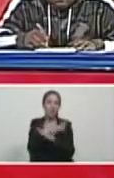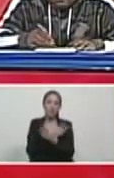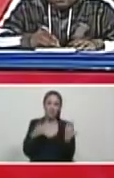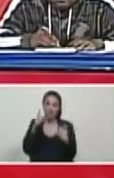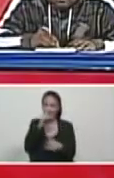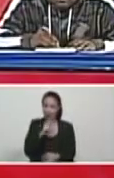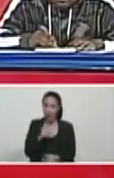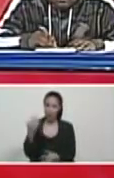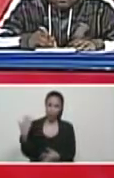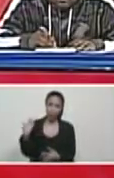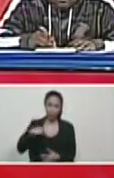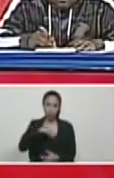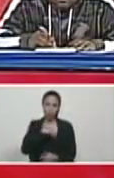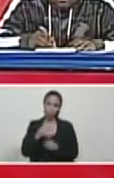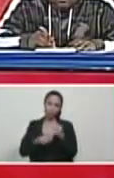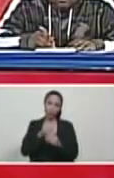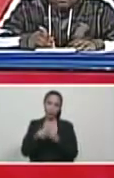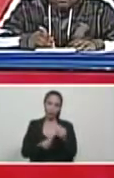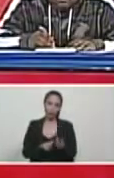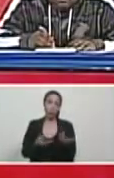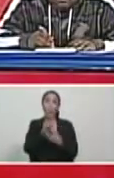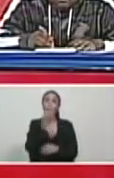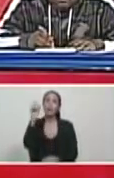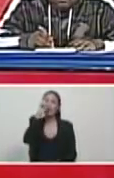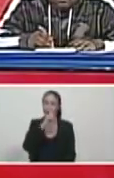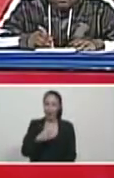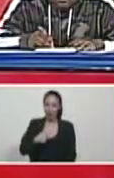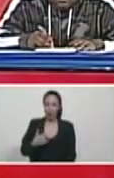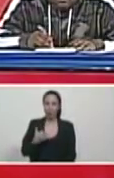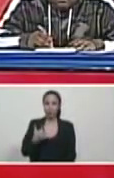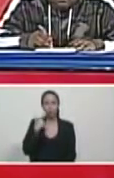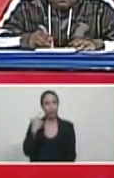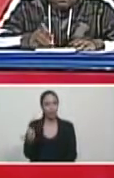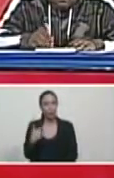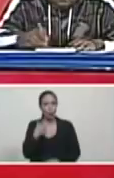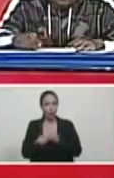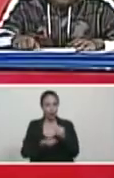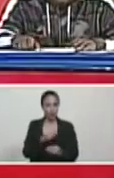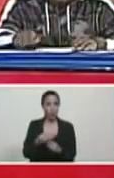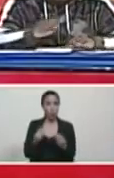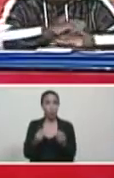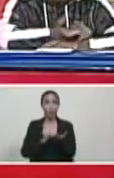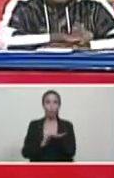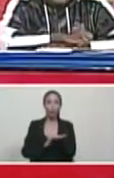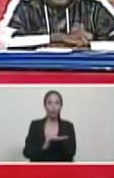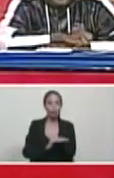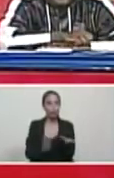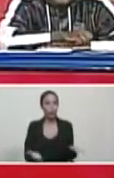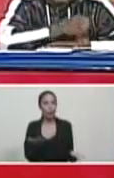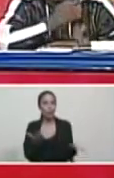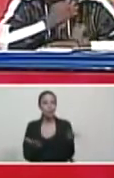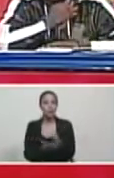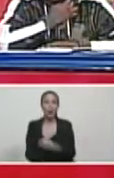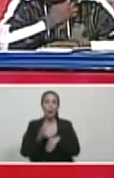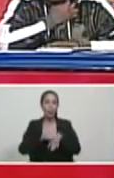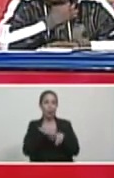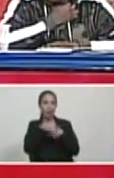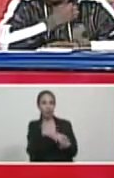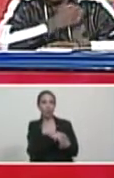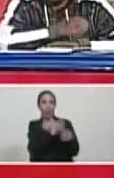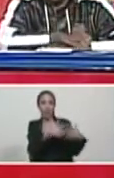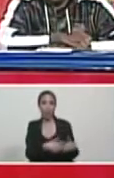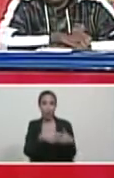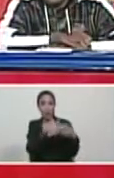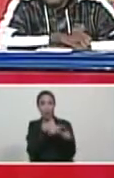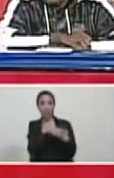17, 18, 19, 20 años, buscando alternativas al capitalismo, buscando